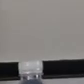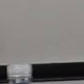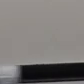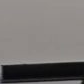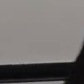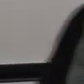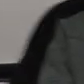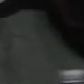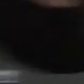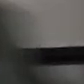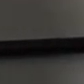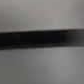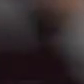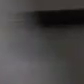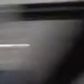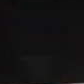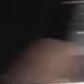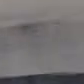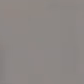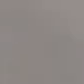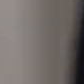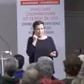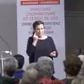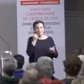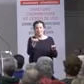Hola, buenas tardes. ¿Qué tal se oye? Bien.